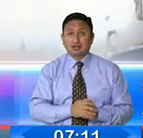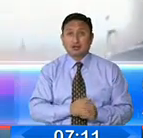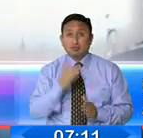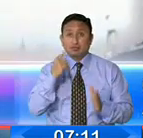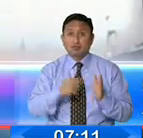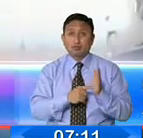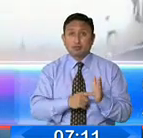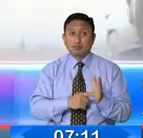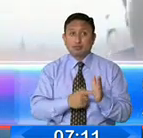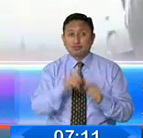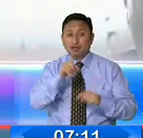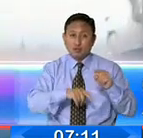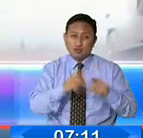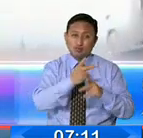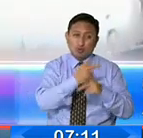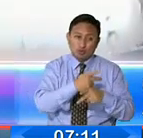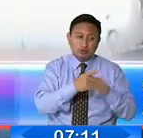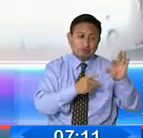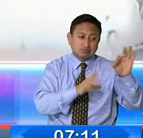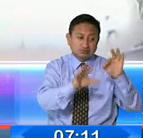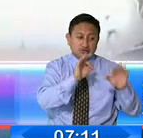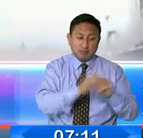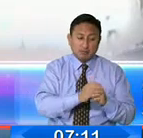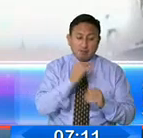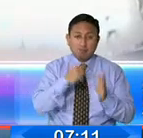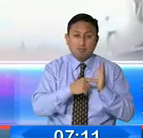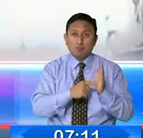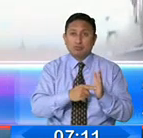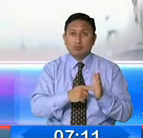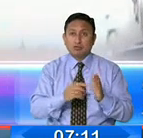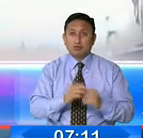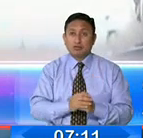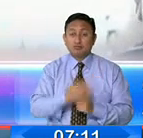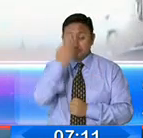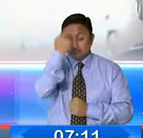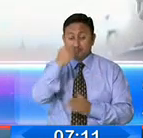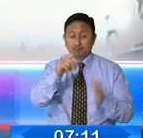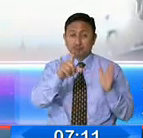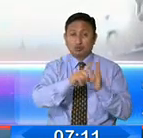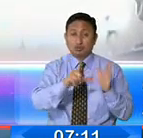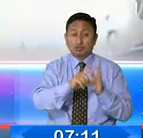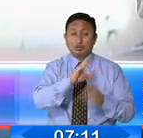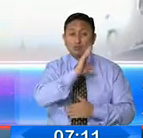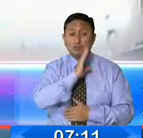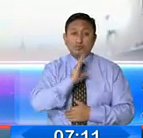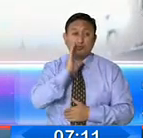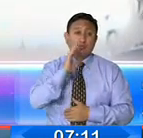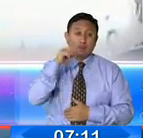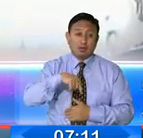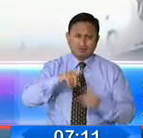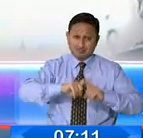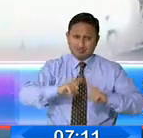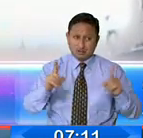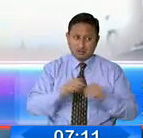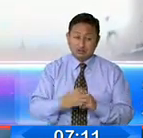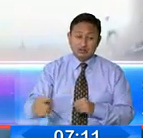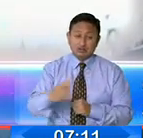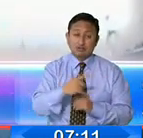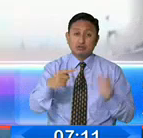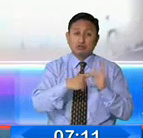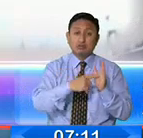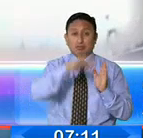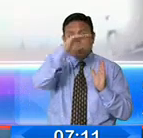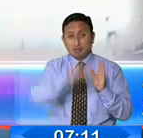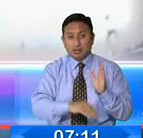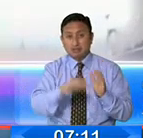targetear ciertos productos, pero por ejemplo, en el sector de Horeca, de hotelería, restaurantes, cafeterías, deberías considerar lo contrario. Quizás tener un IVA